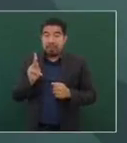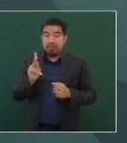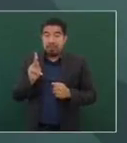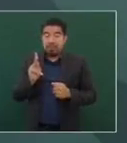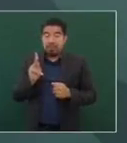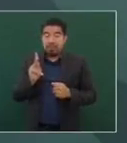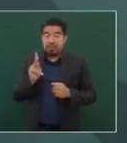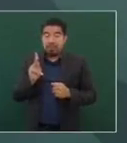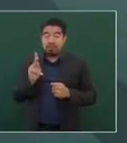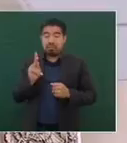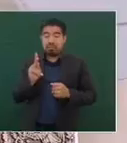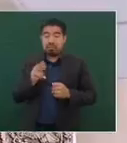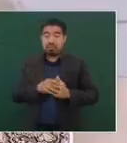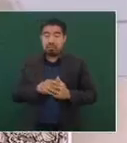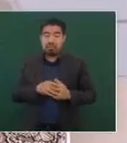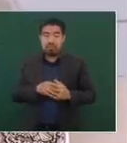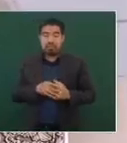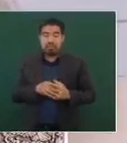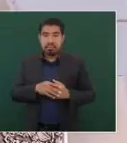sin